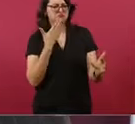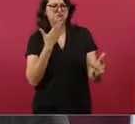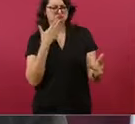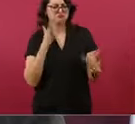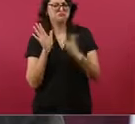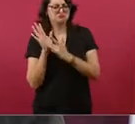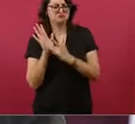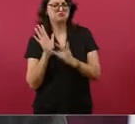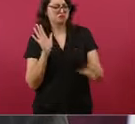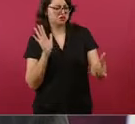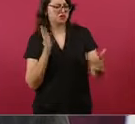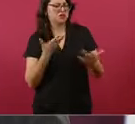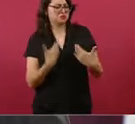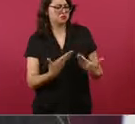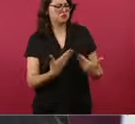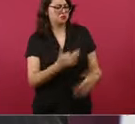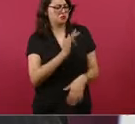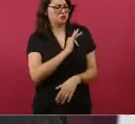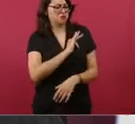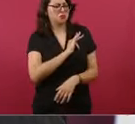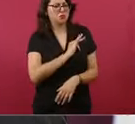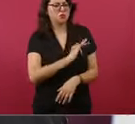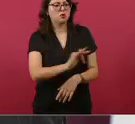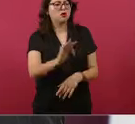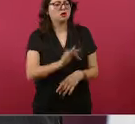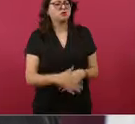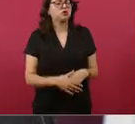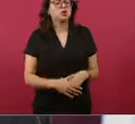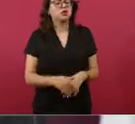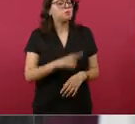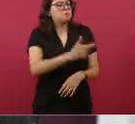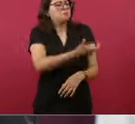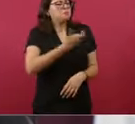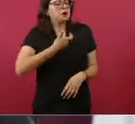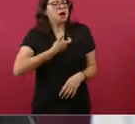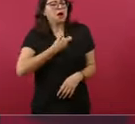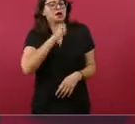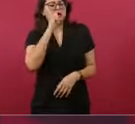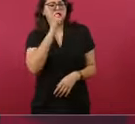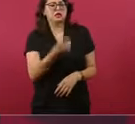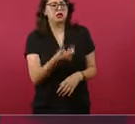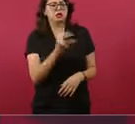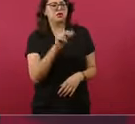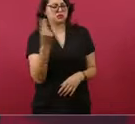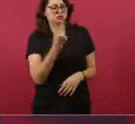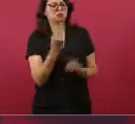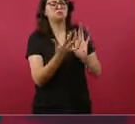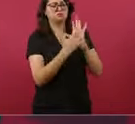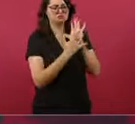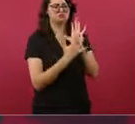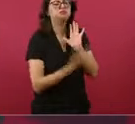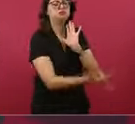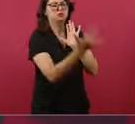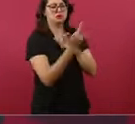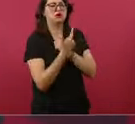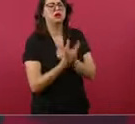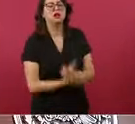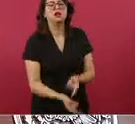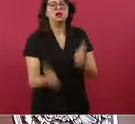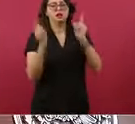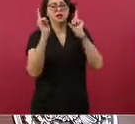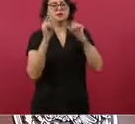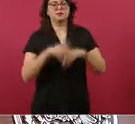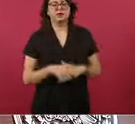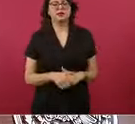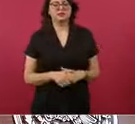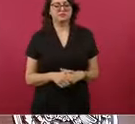no les vamos a cobrar derechos de autor, o sea que se